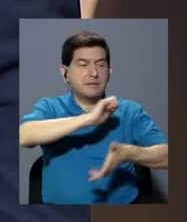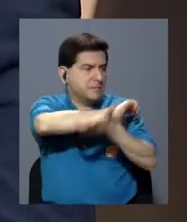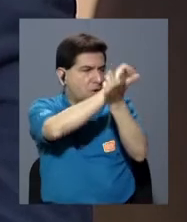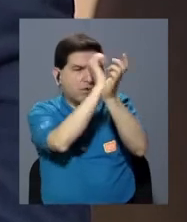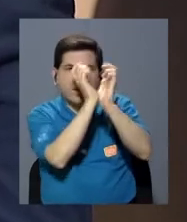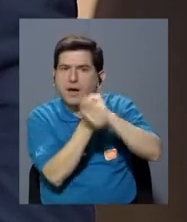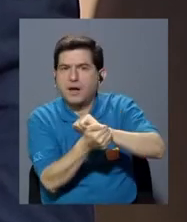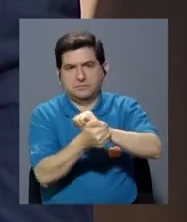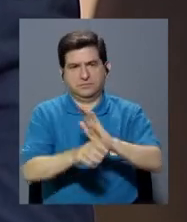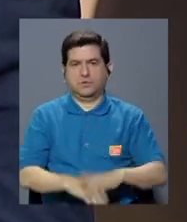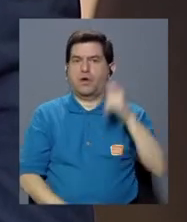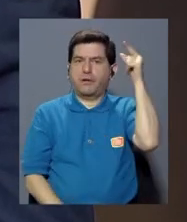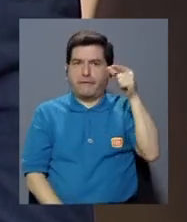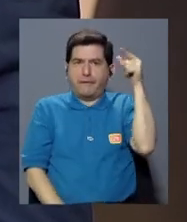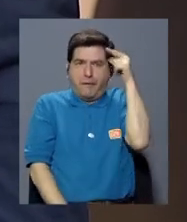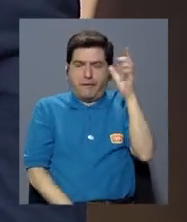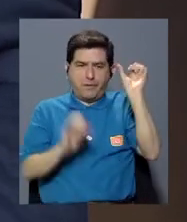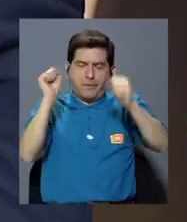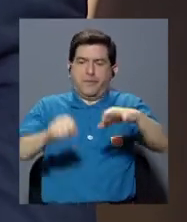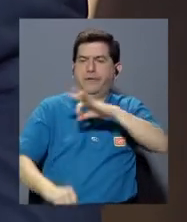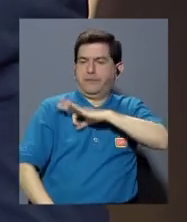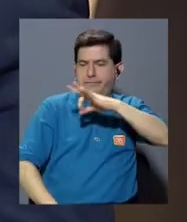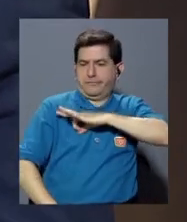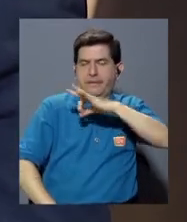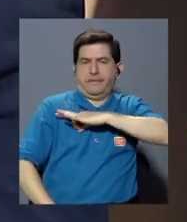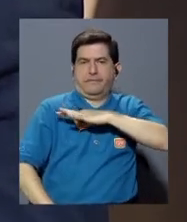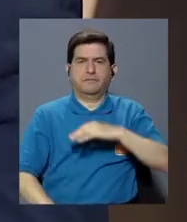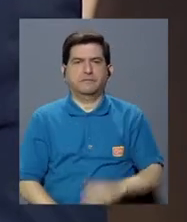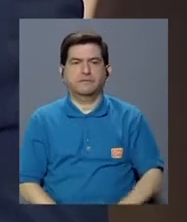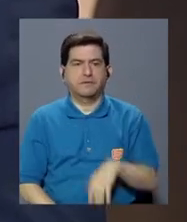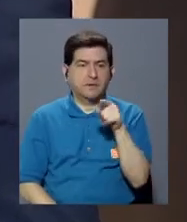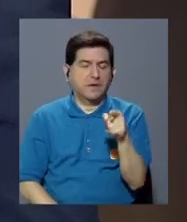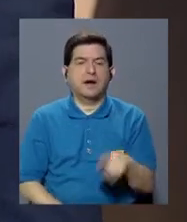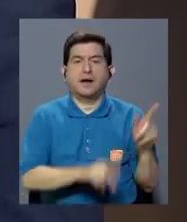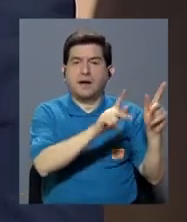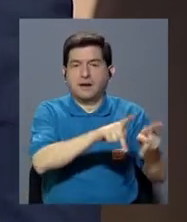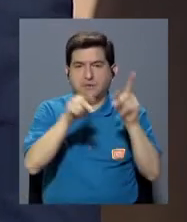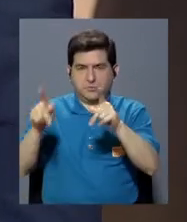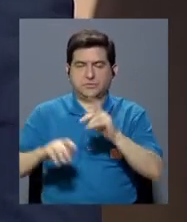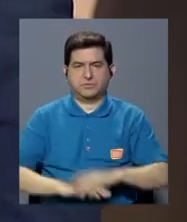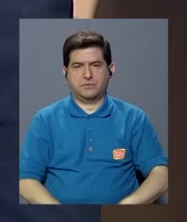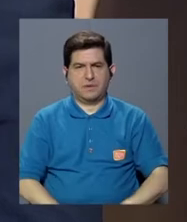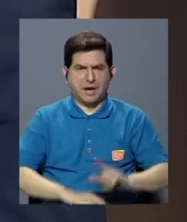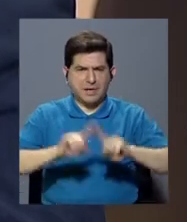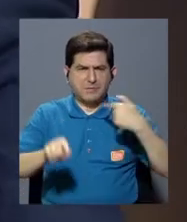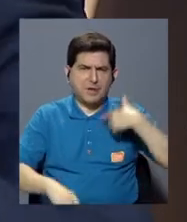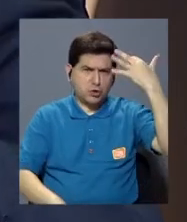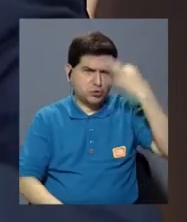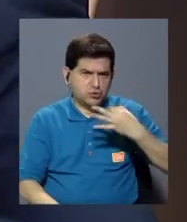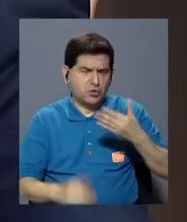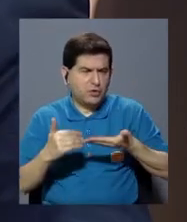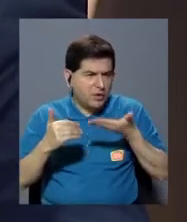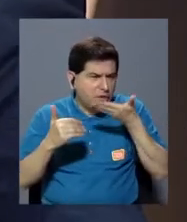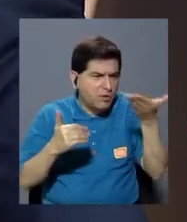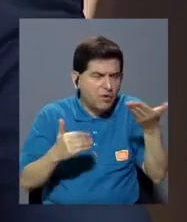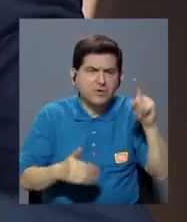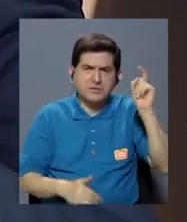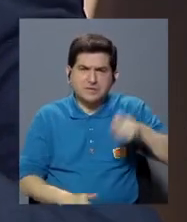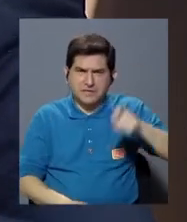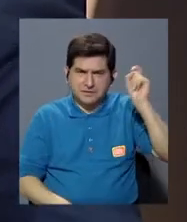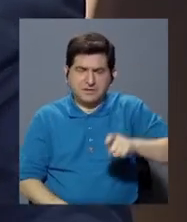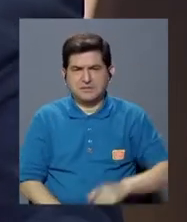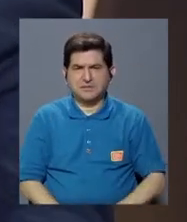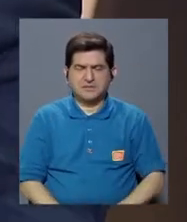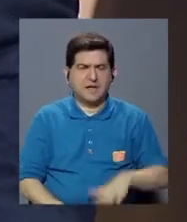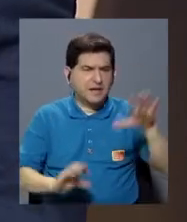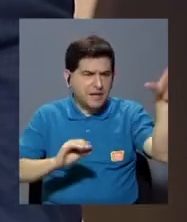de transición, ¿verdad? Lógicamente, para que haya un beneficio a la persona, ¿verdad? Pero es que creo que son factores que